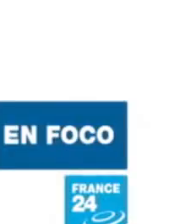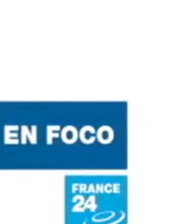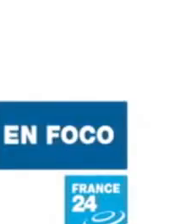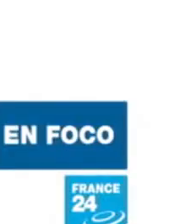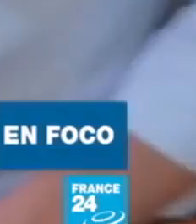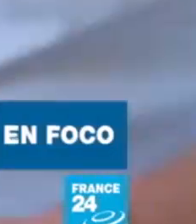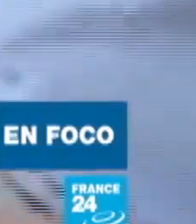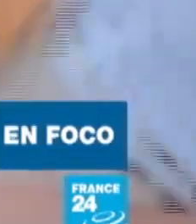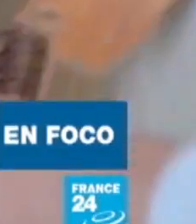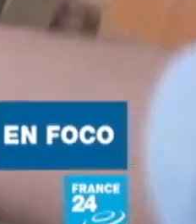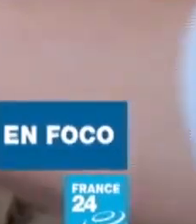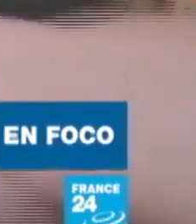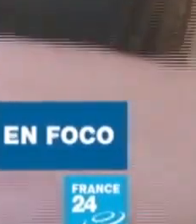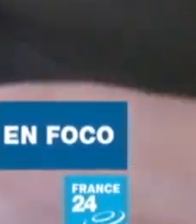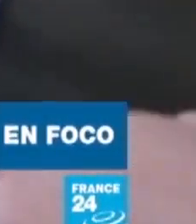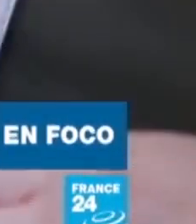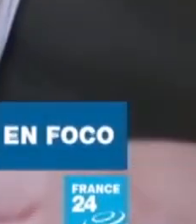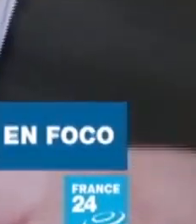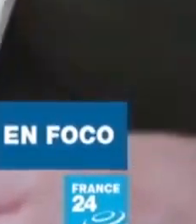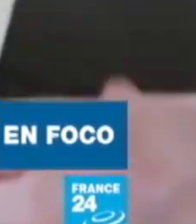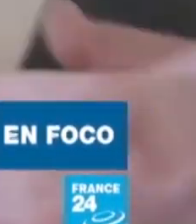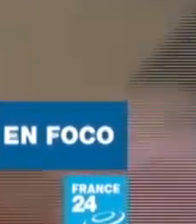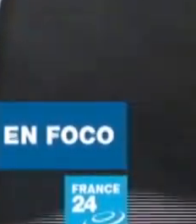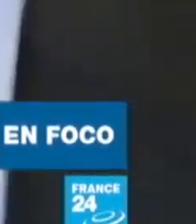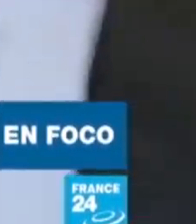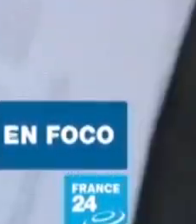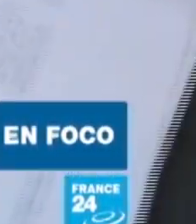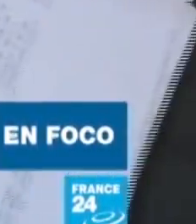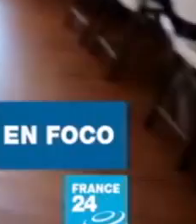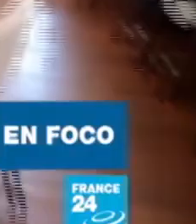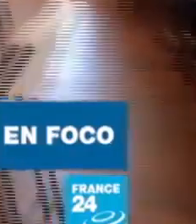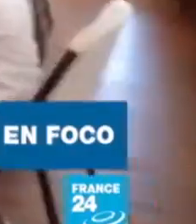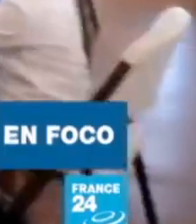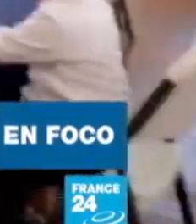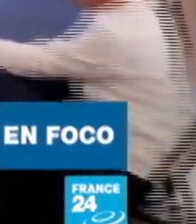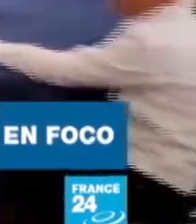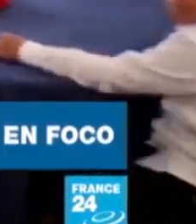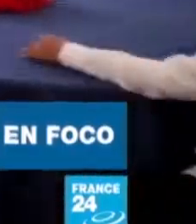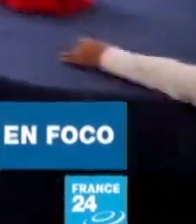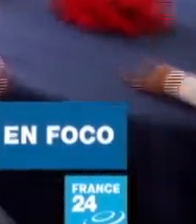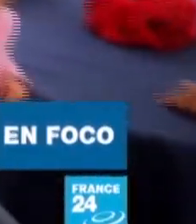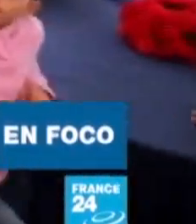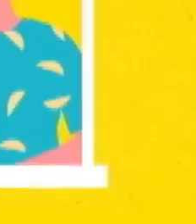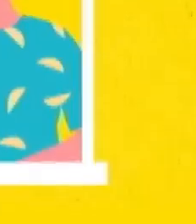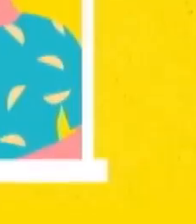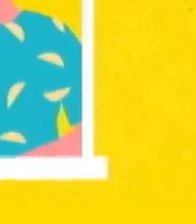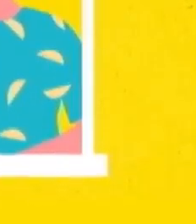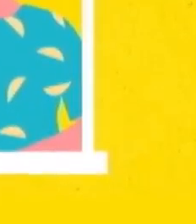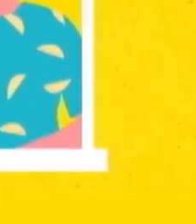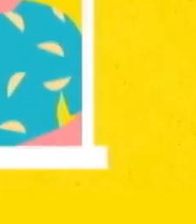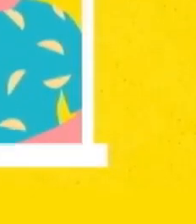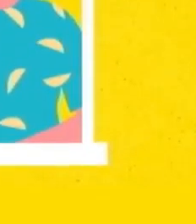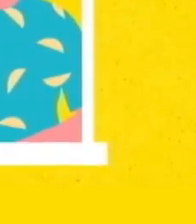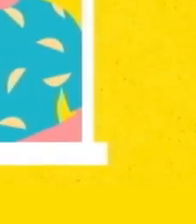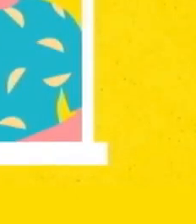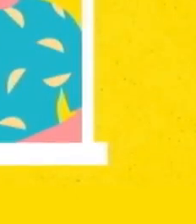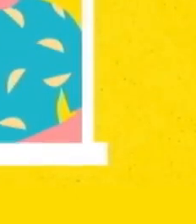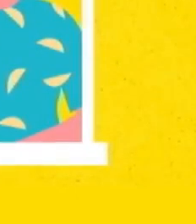agentes judiciales. Sin dinero para las pensiones ni para la seguridad social. La caja y su